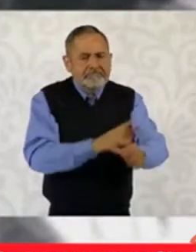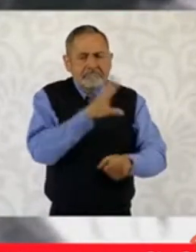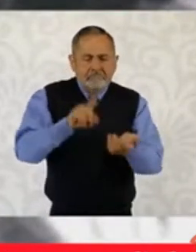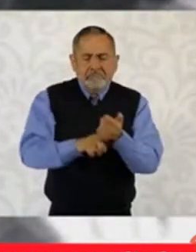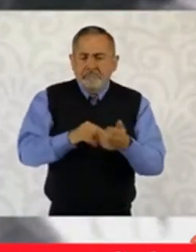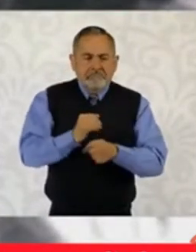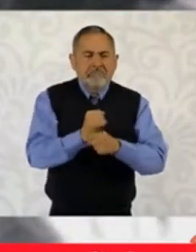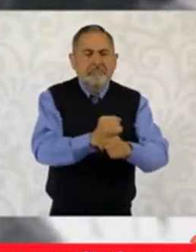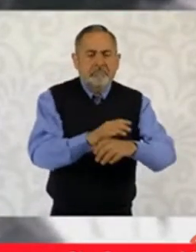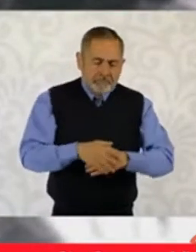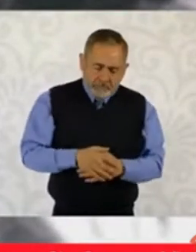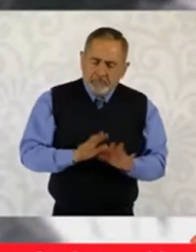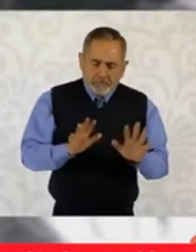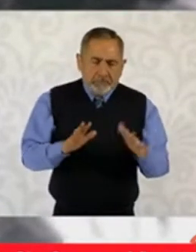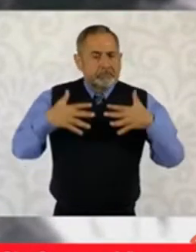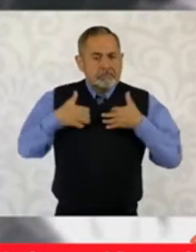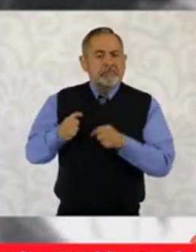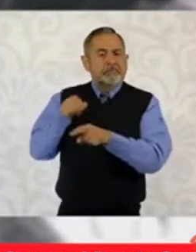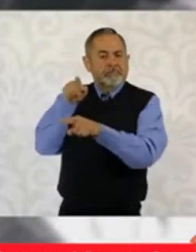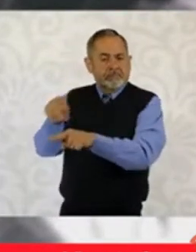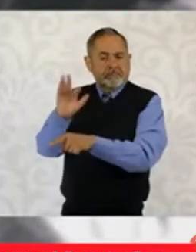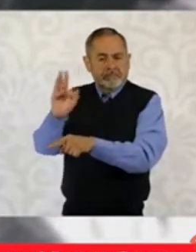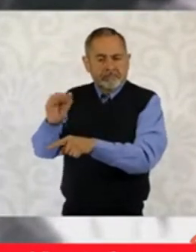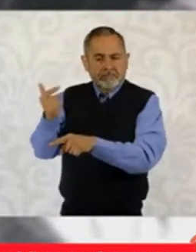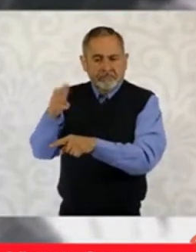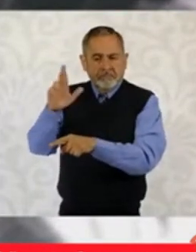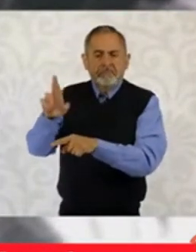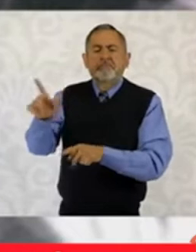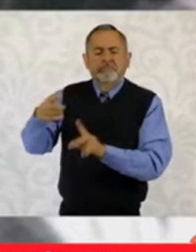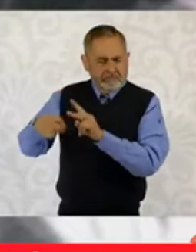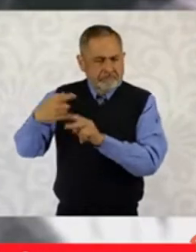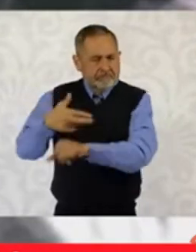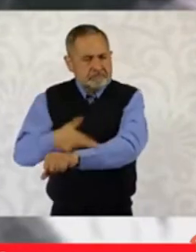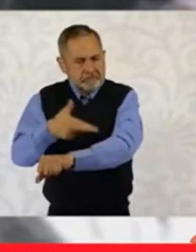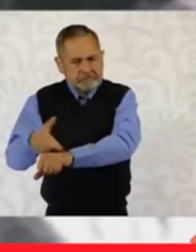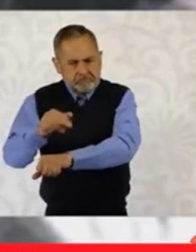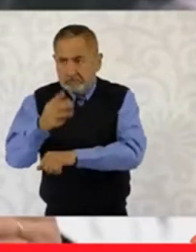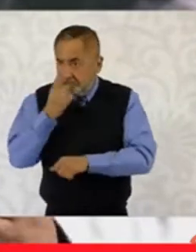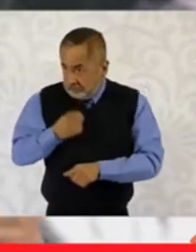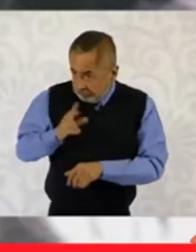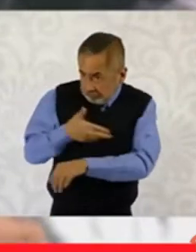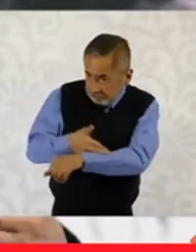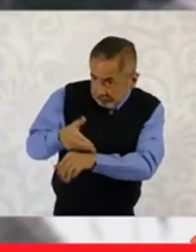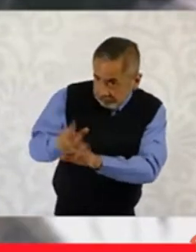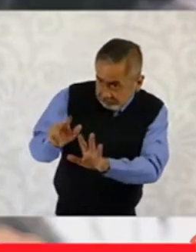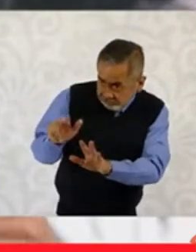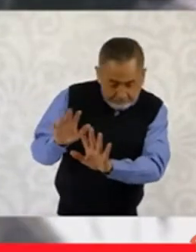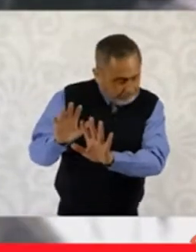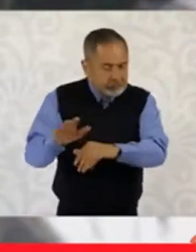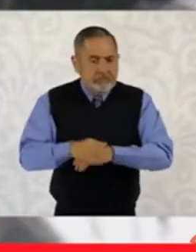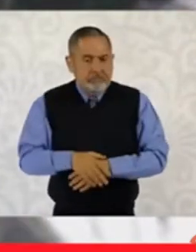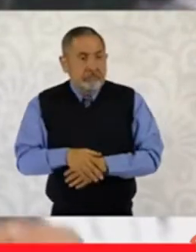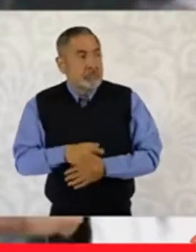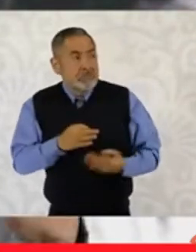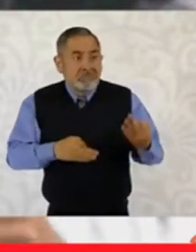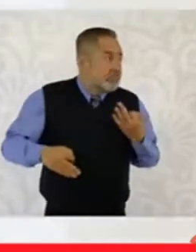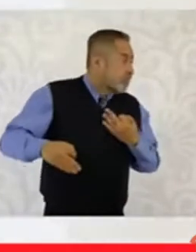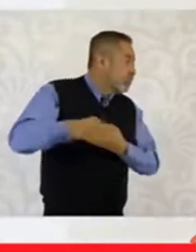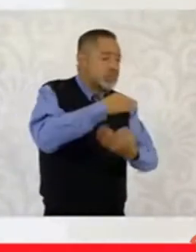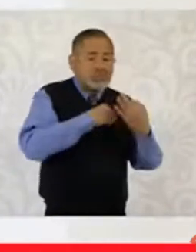Y entiendo que la Fiscalía General de la República está en esto. que todos los mexicanos y